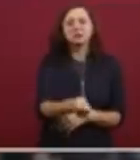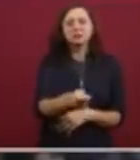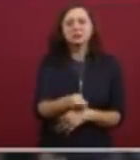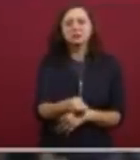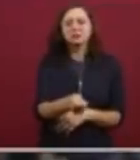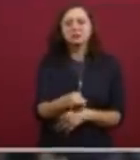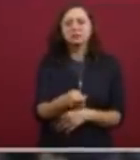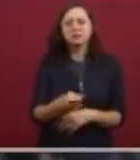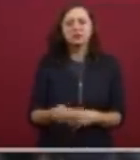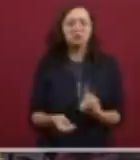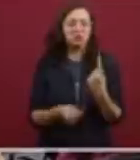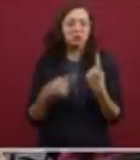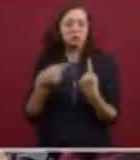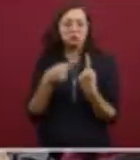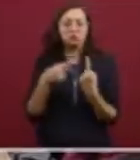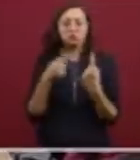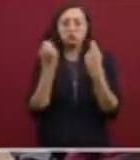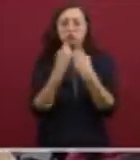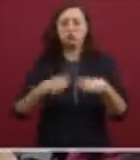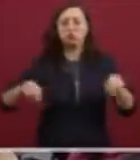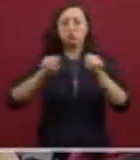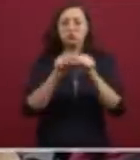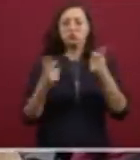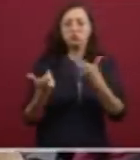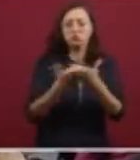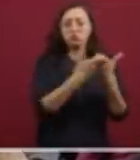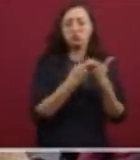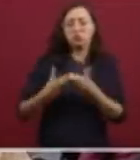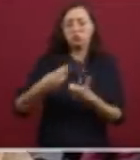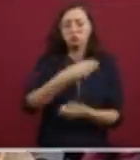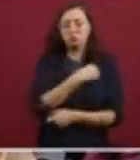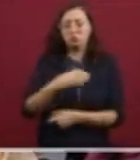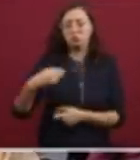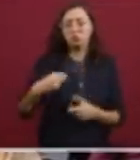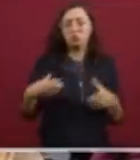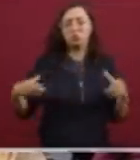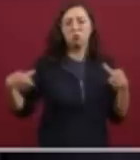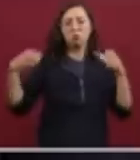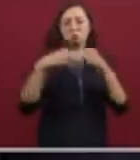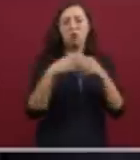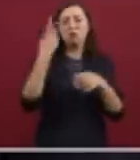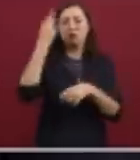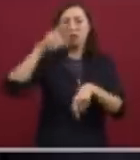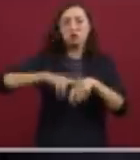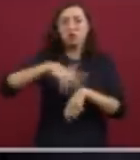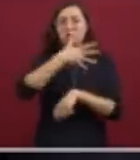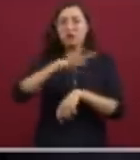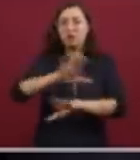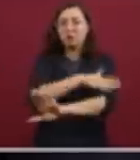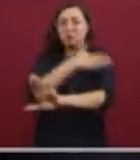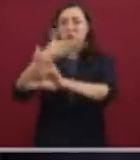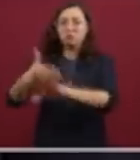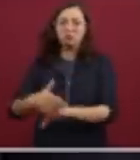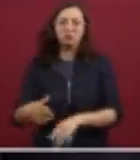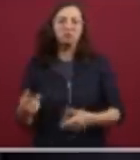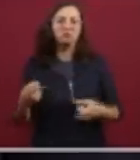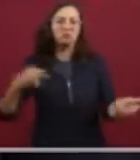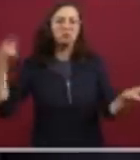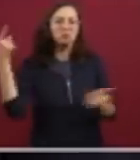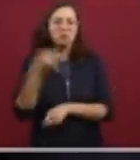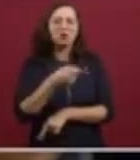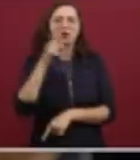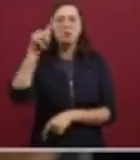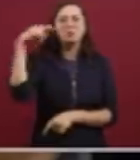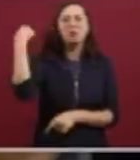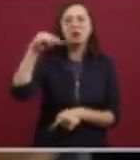artero contra un socio cooperativista, opositor al director general, el cual fue llevado a un penal de